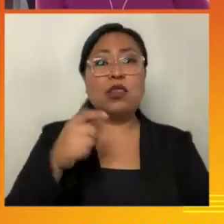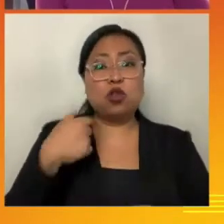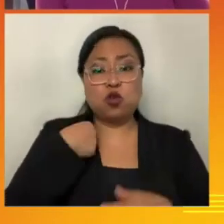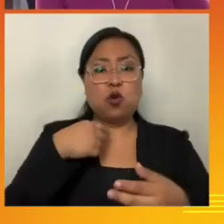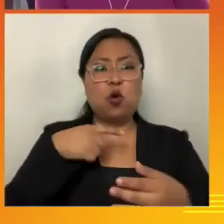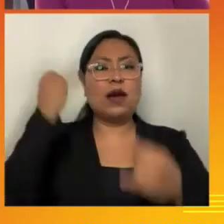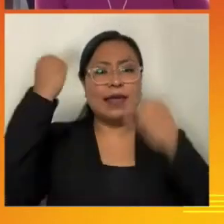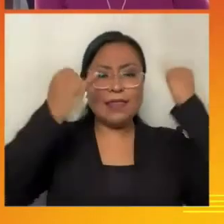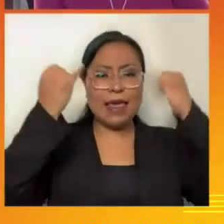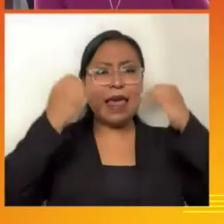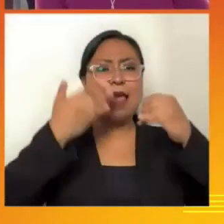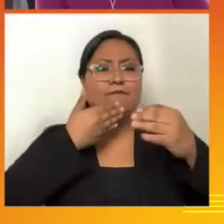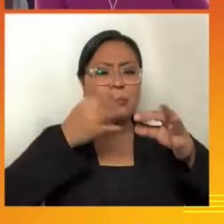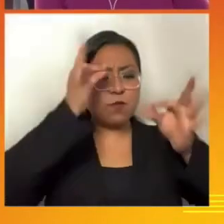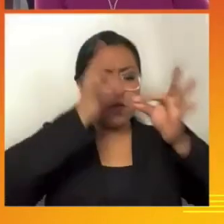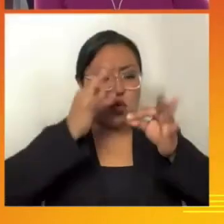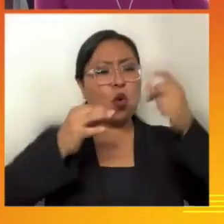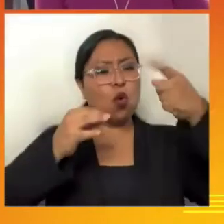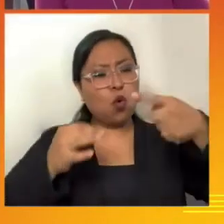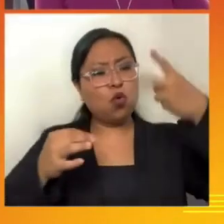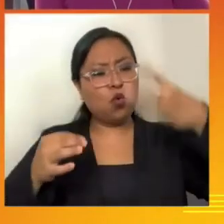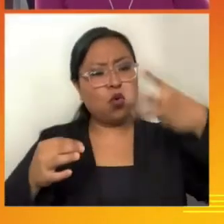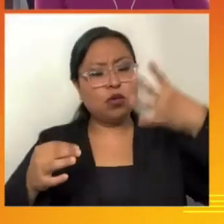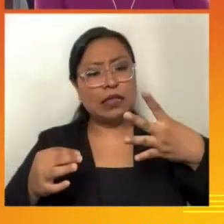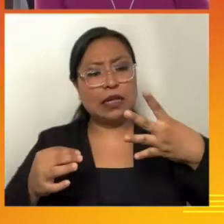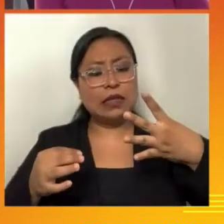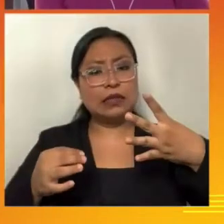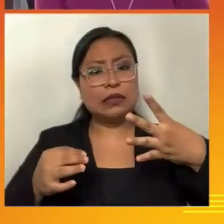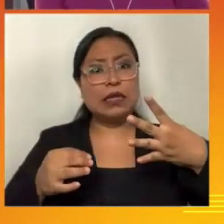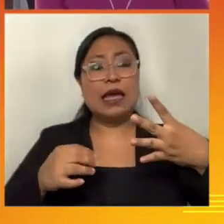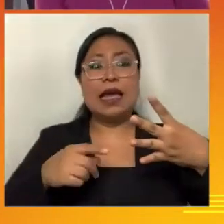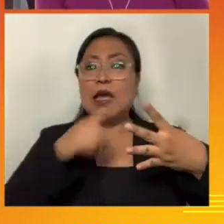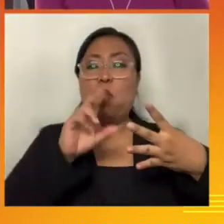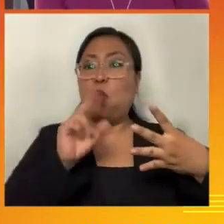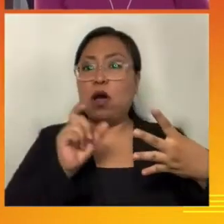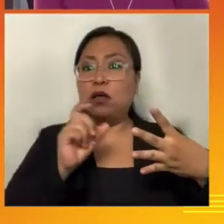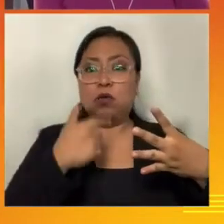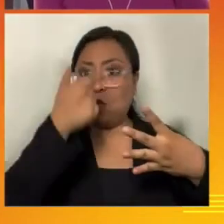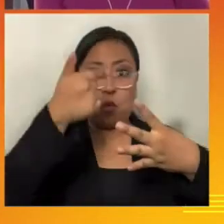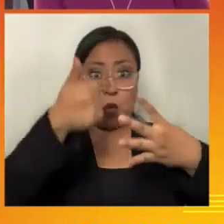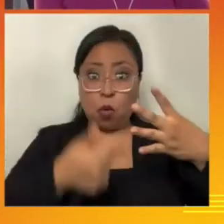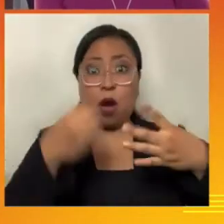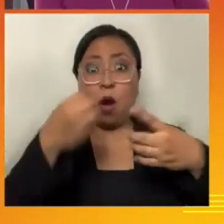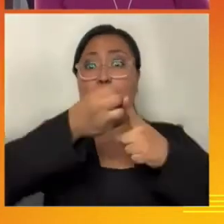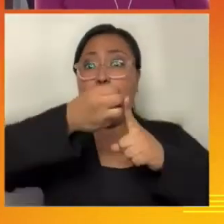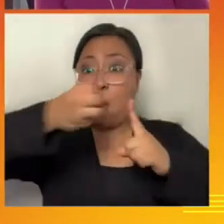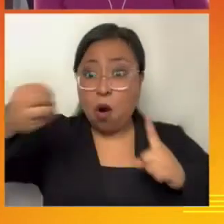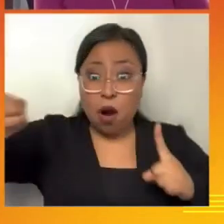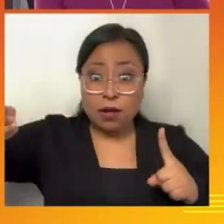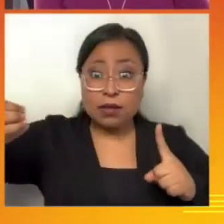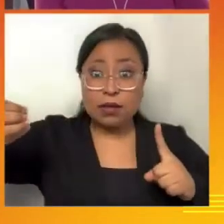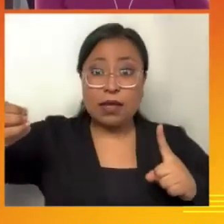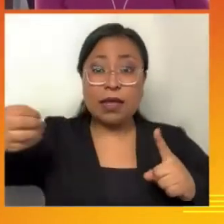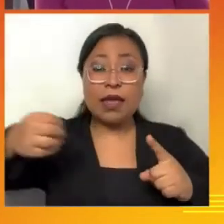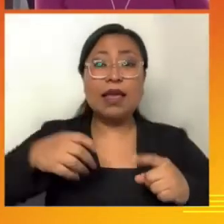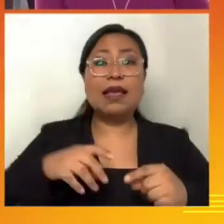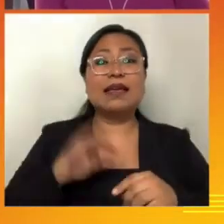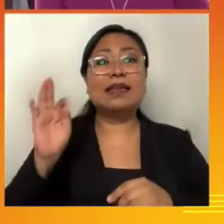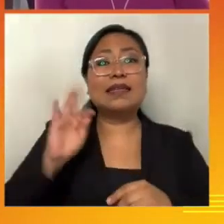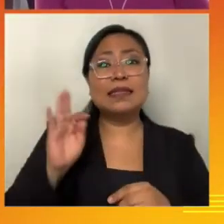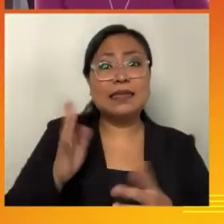planeación o con un análisis pues muy muy